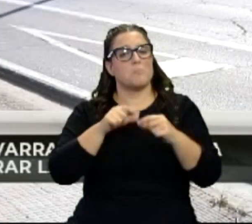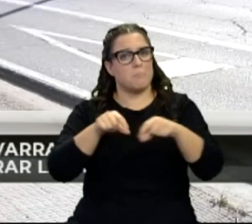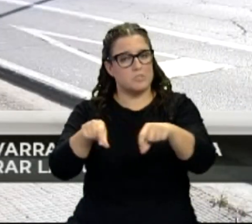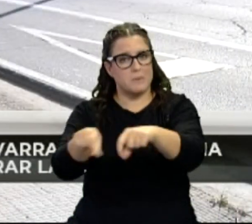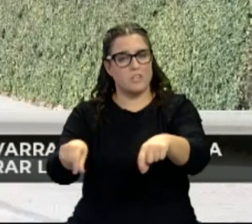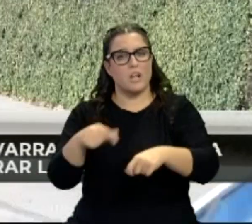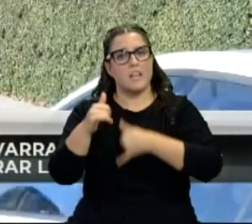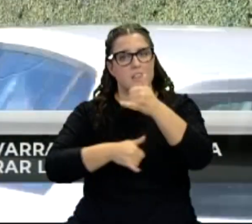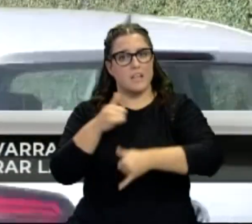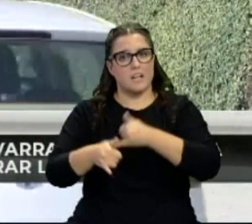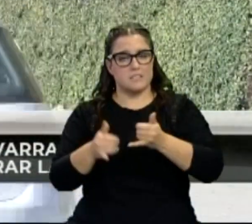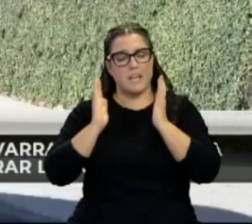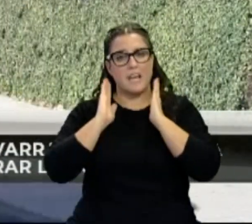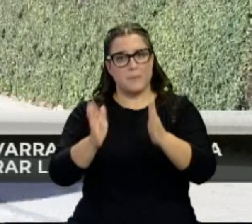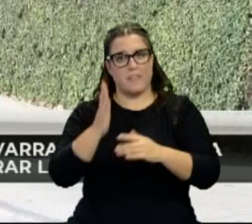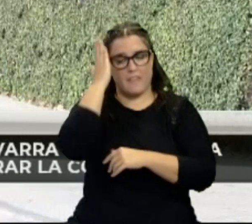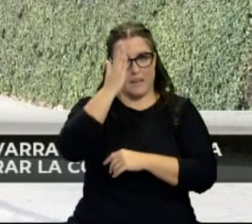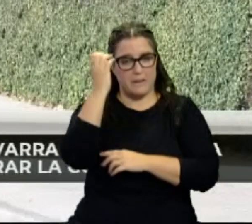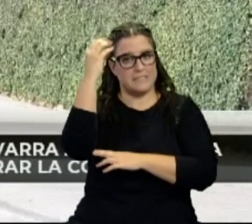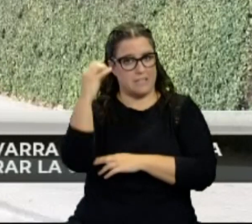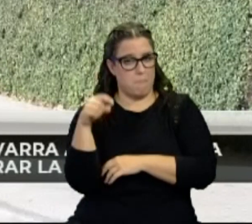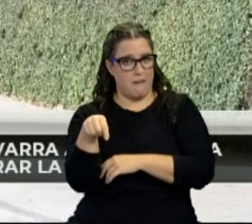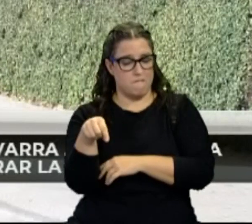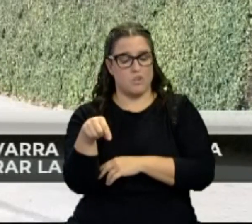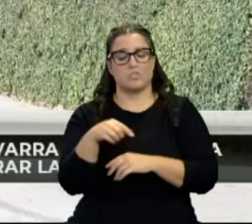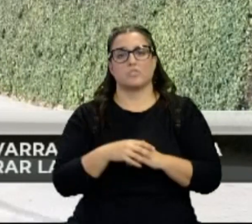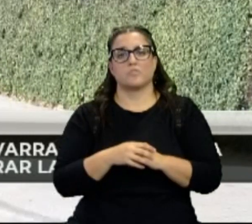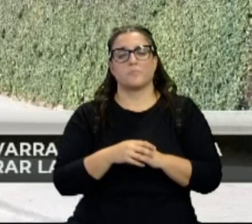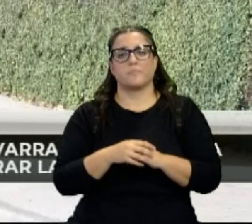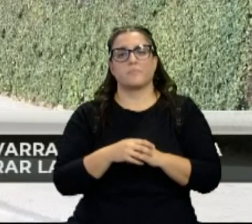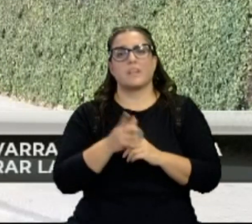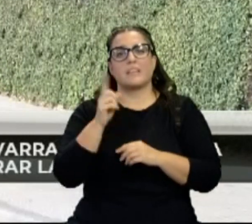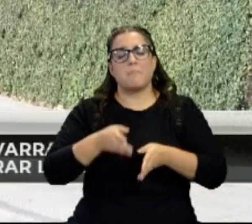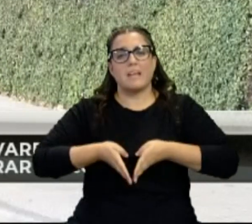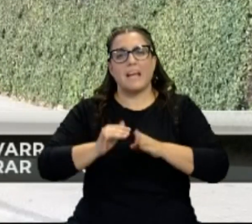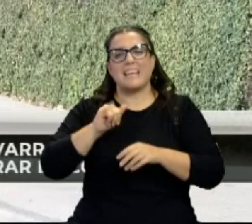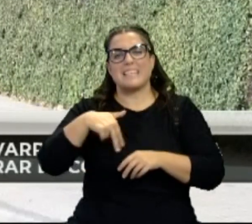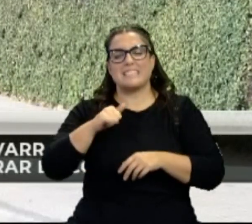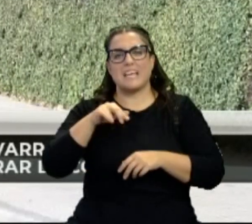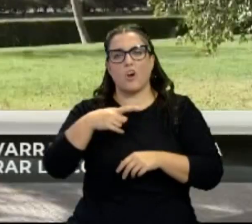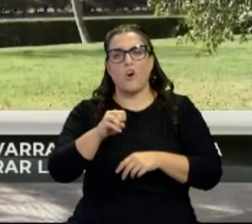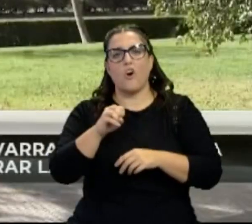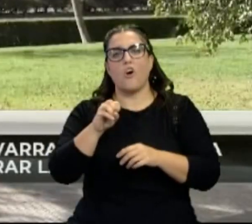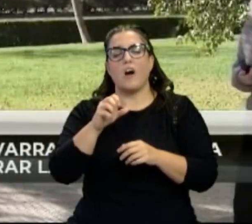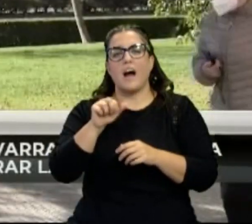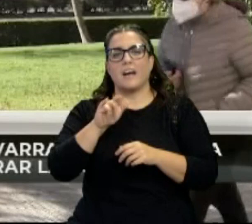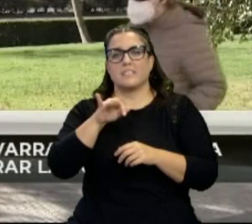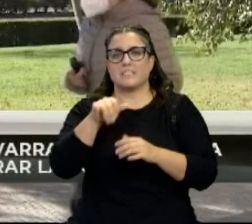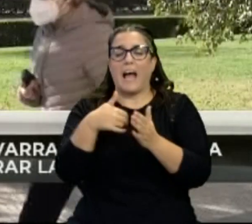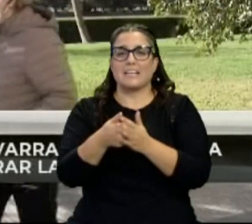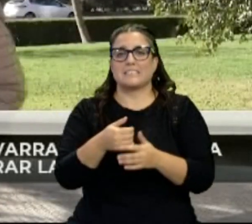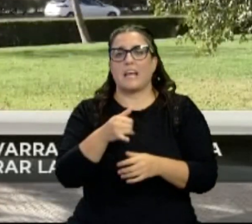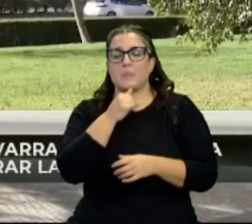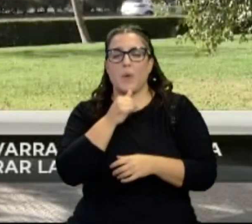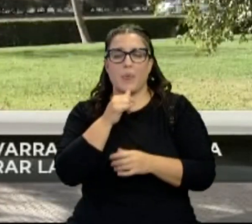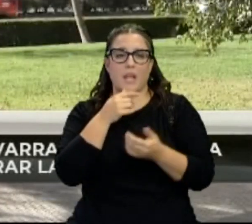semáforos en mitad de la avenida de Navarra, a la altura de la Plaza Félix Huarte. Se reurbanizará la calle Íñigo Arista hasta la Ciudadela, entre otras actuaciones. También se creará